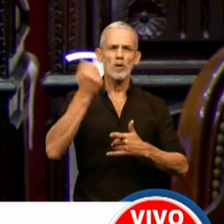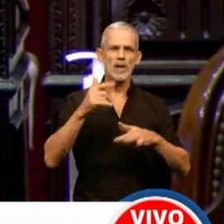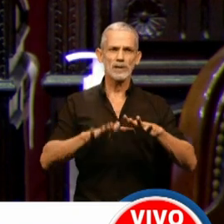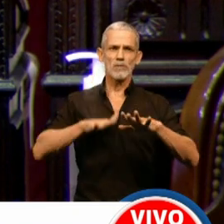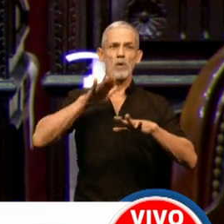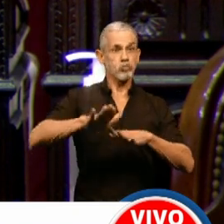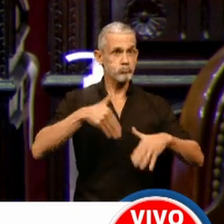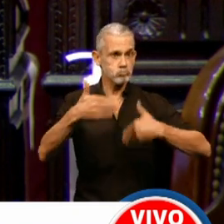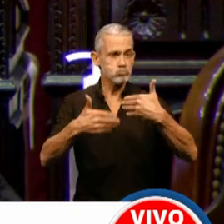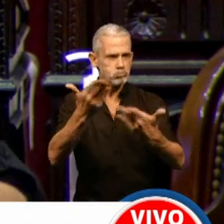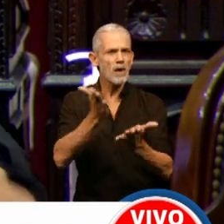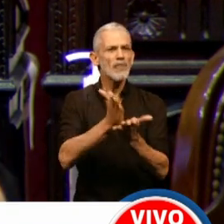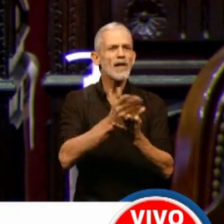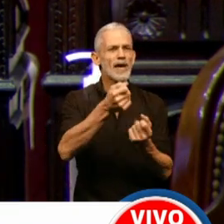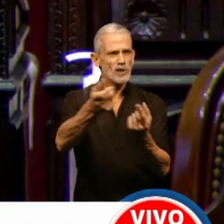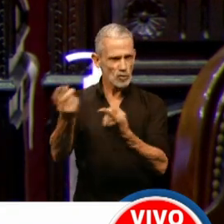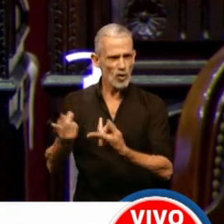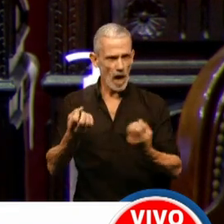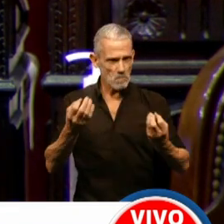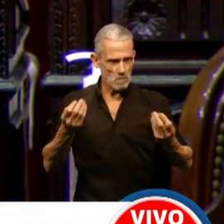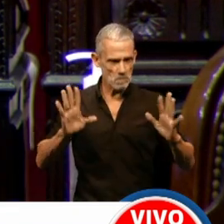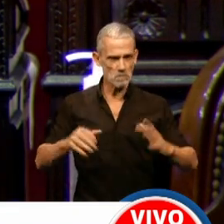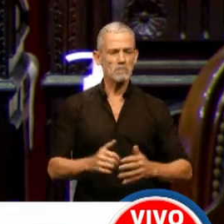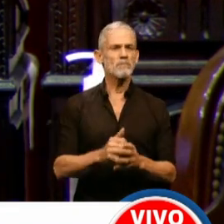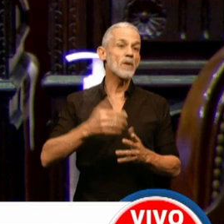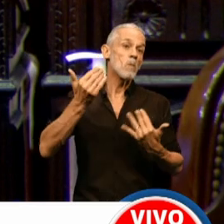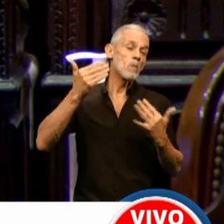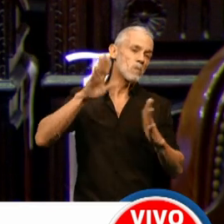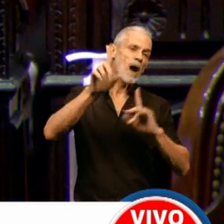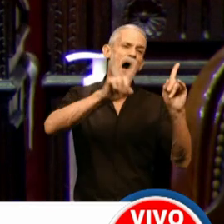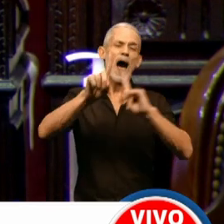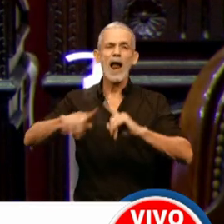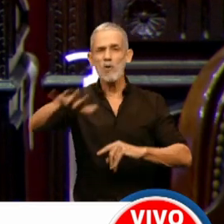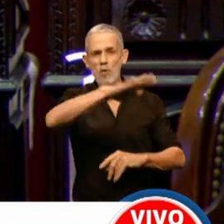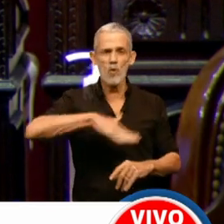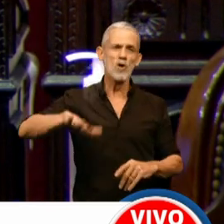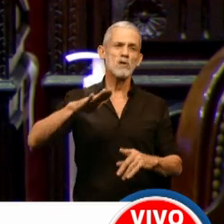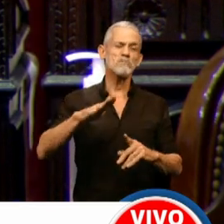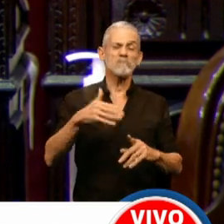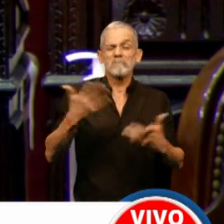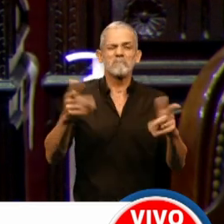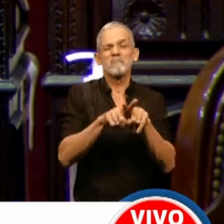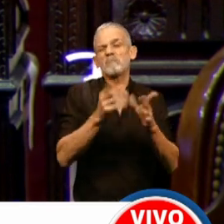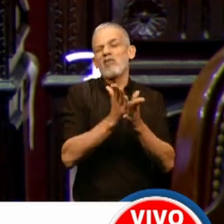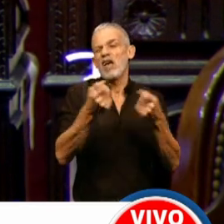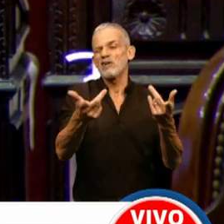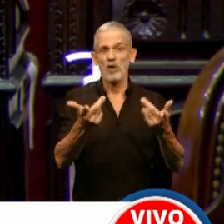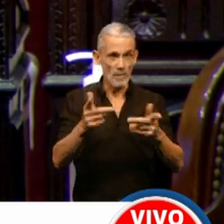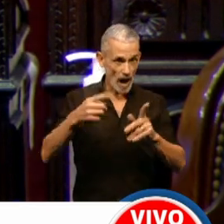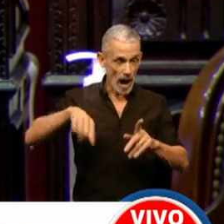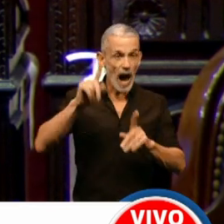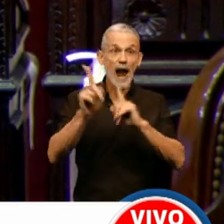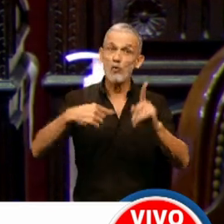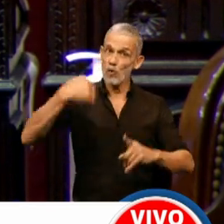generando más derechos quizás para algunos no signifique nada pero para muchos de